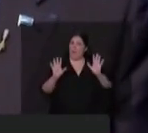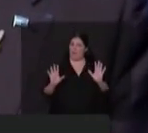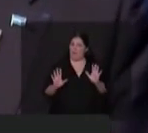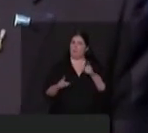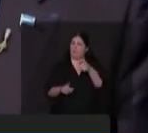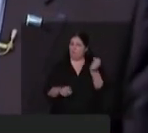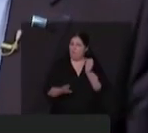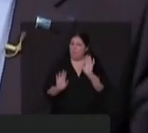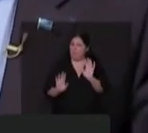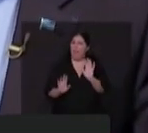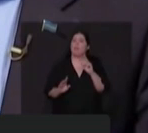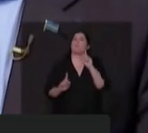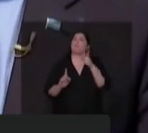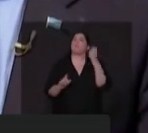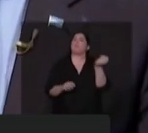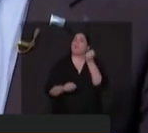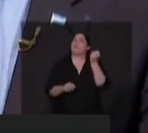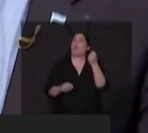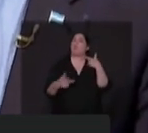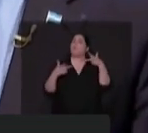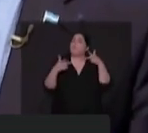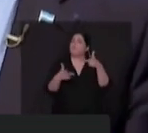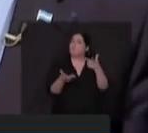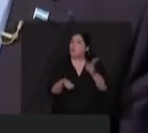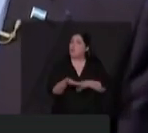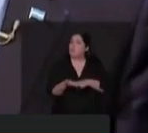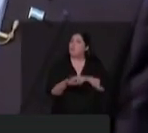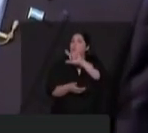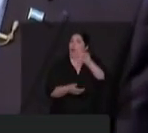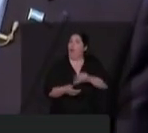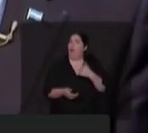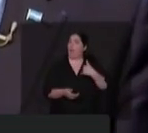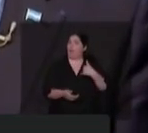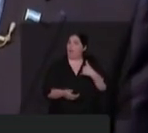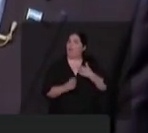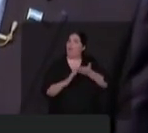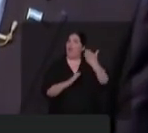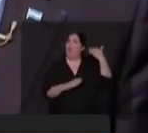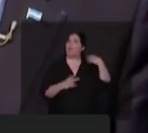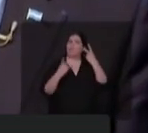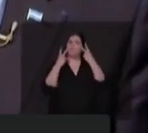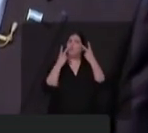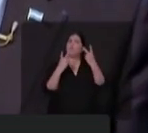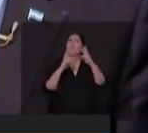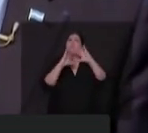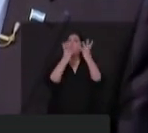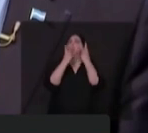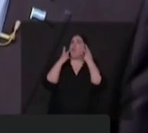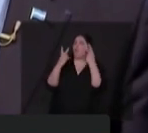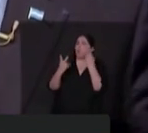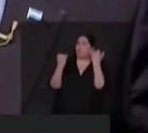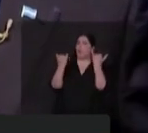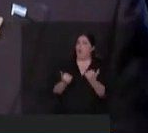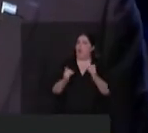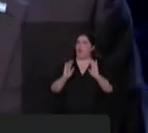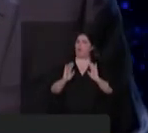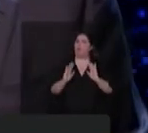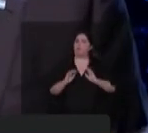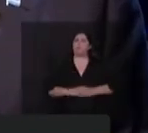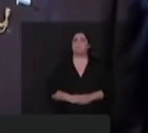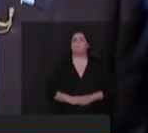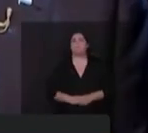herramienta eh imprescindible en la que contamos en nuestro país y también decirles que el 22 de